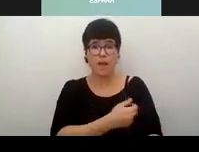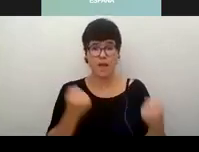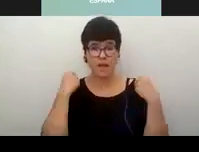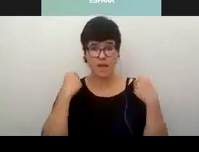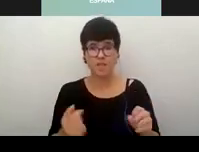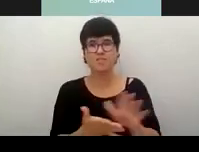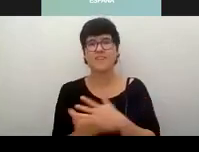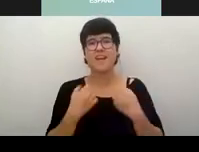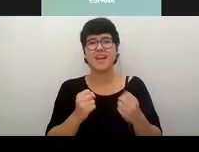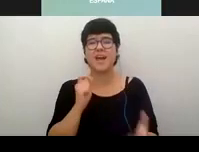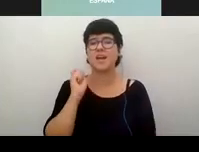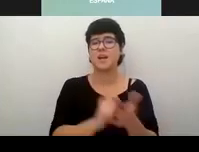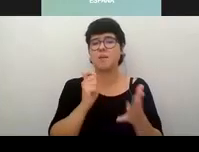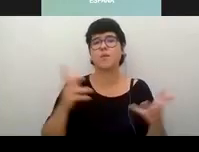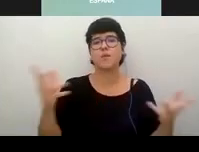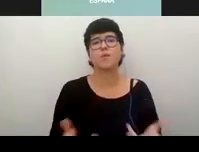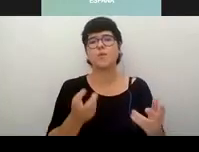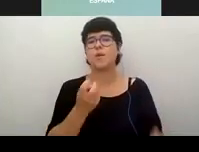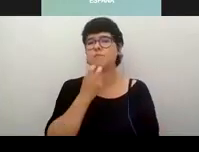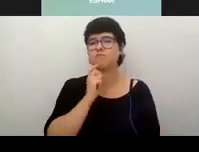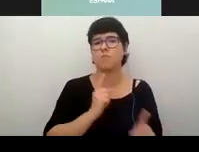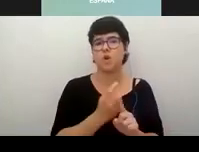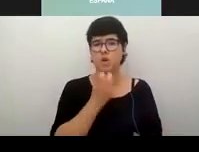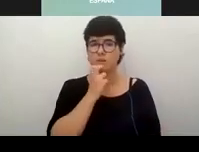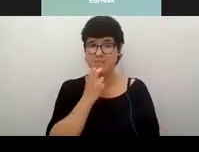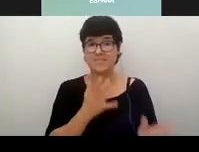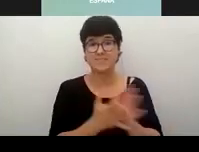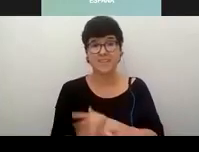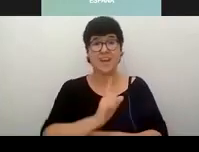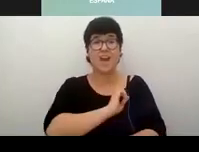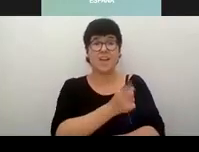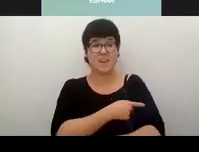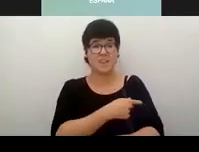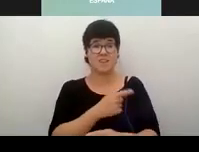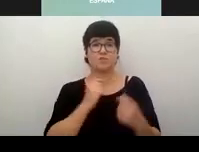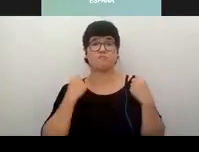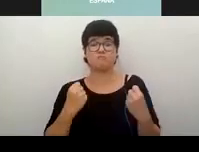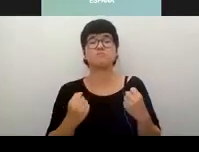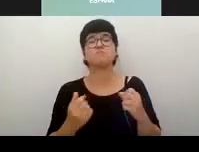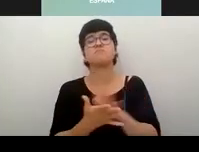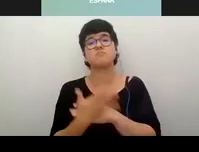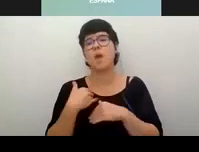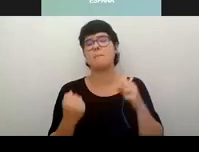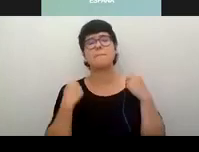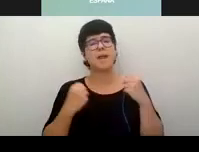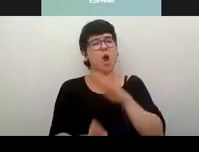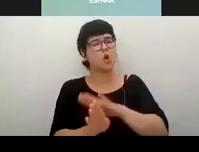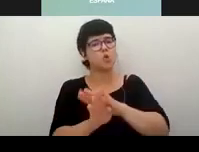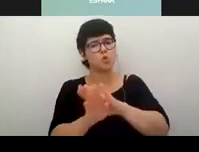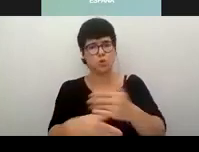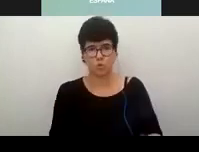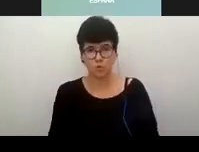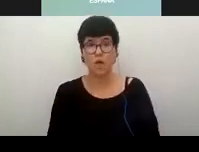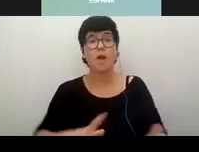mecanismos antioxidantes, es decir, mientras estamos realizando el ejercicio físico nos interesa sobre todo mantener el nivel de energía que tenemos y que nuestros músculos